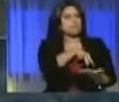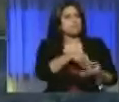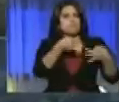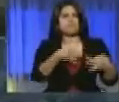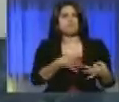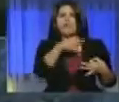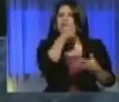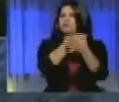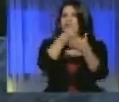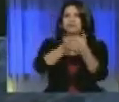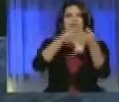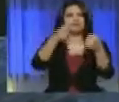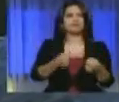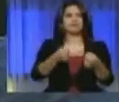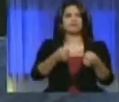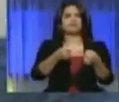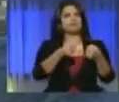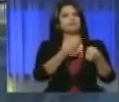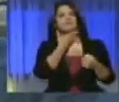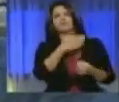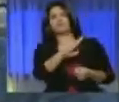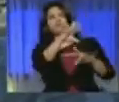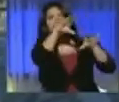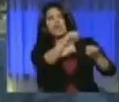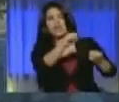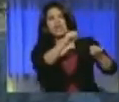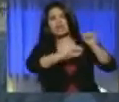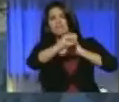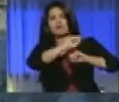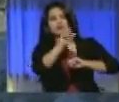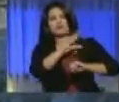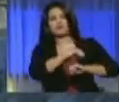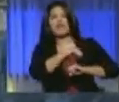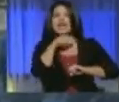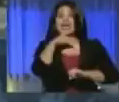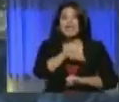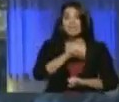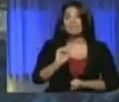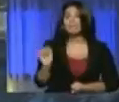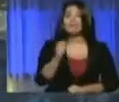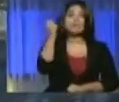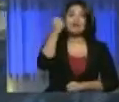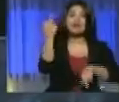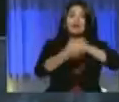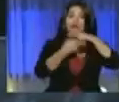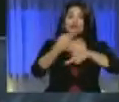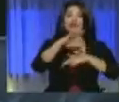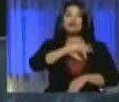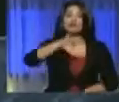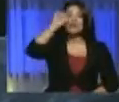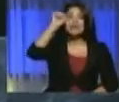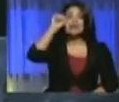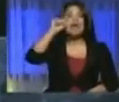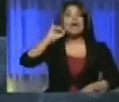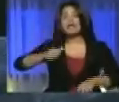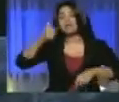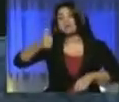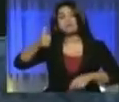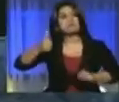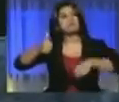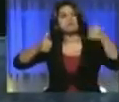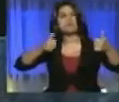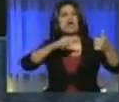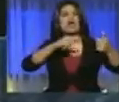combatiente antiimperialista, que fue capaz de hacer la primera revolución socialista a 90 millas del imperio más poderoso que haya existido en la